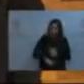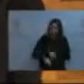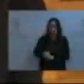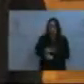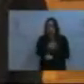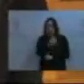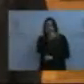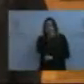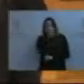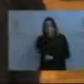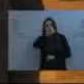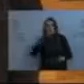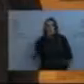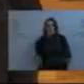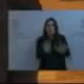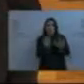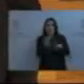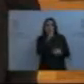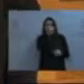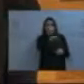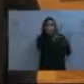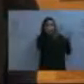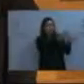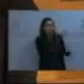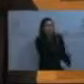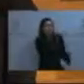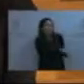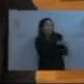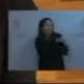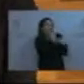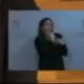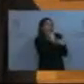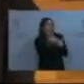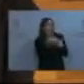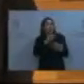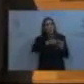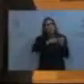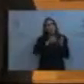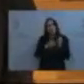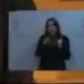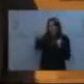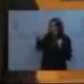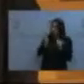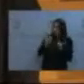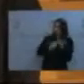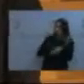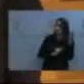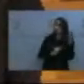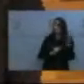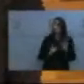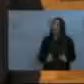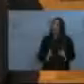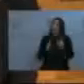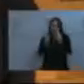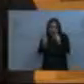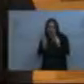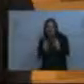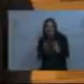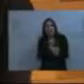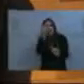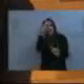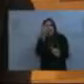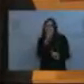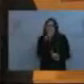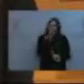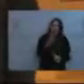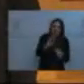2009, usted venga a contarme hoy que van a contratar el proyecto, que lo van a licitar y que esperan que en 3 ejercicios